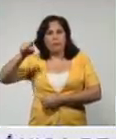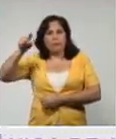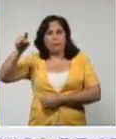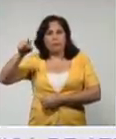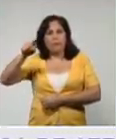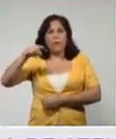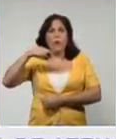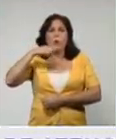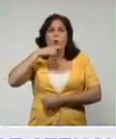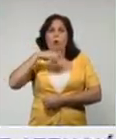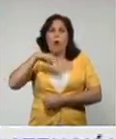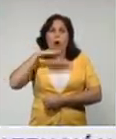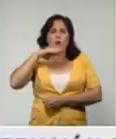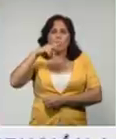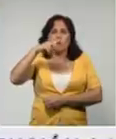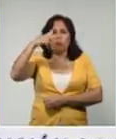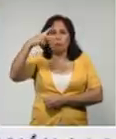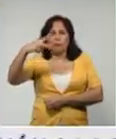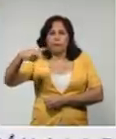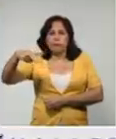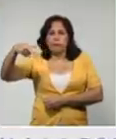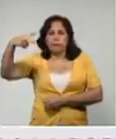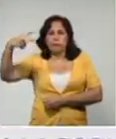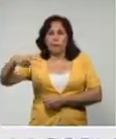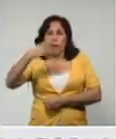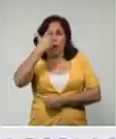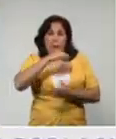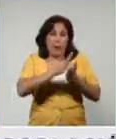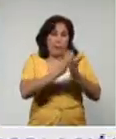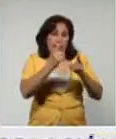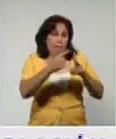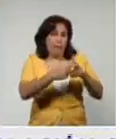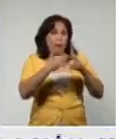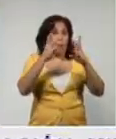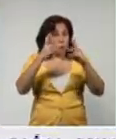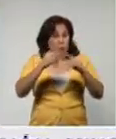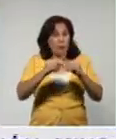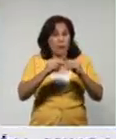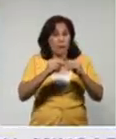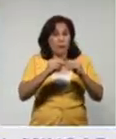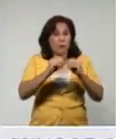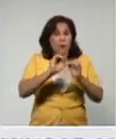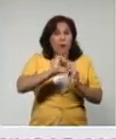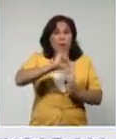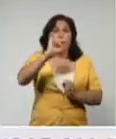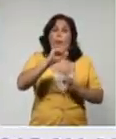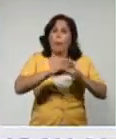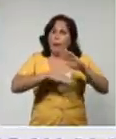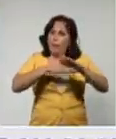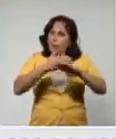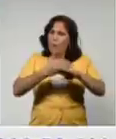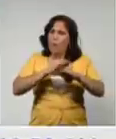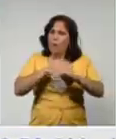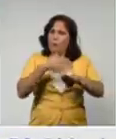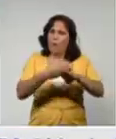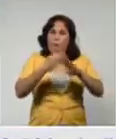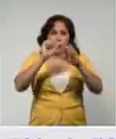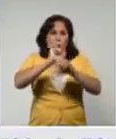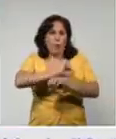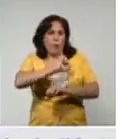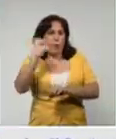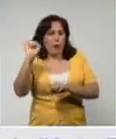tuvimos, como es natural, abril, mayo, el mayor número. ¿Cómo logramos? Fíjense la cantidad